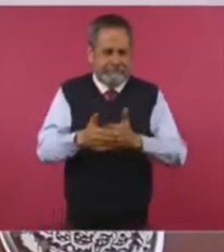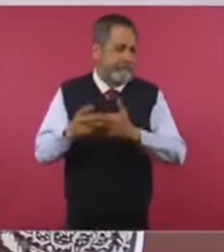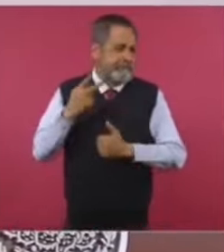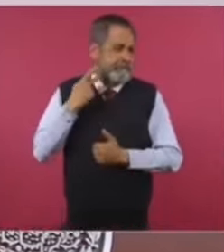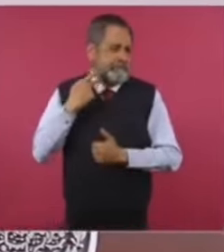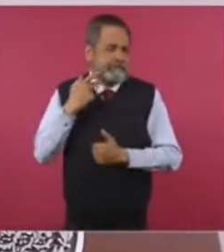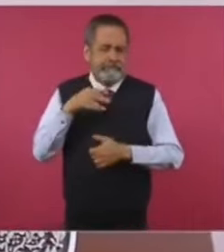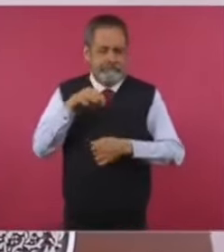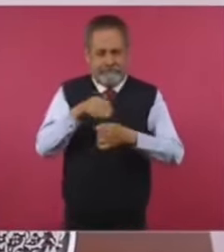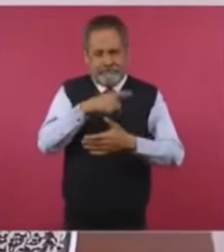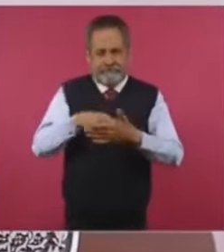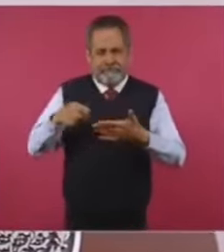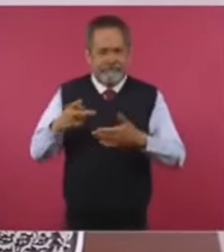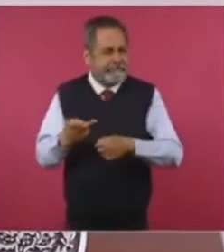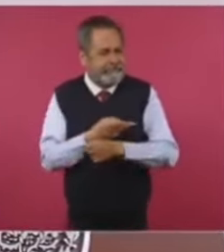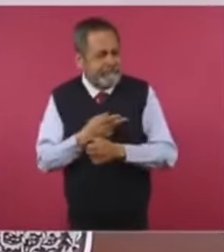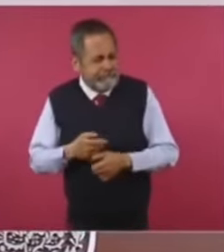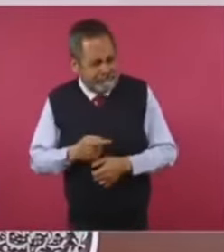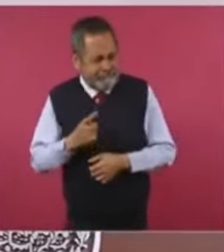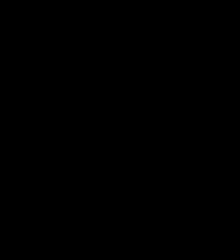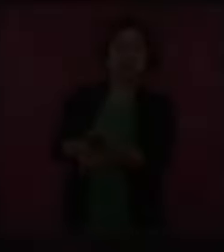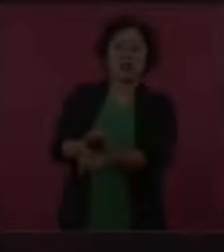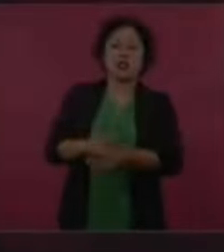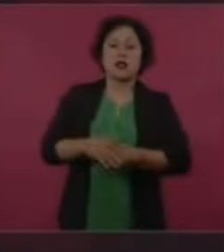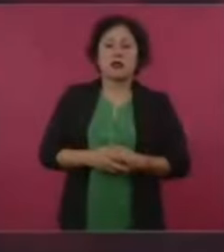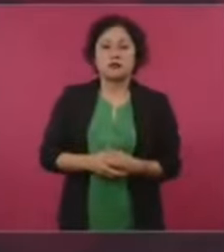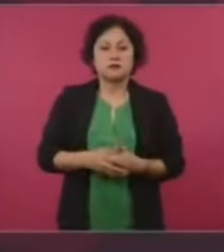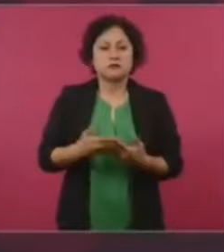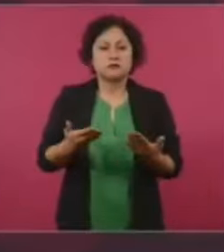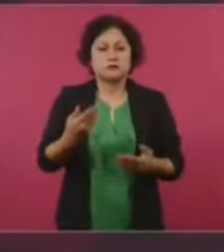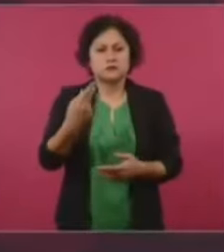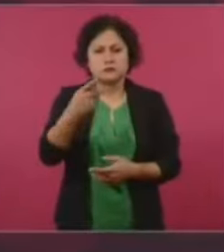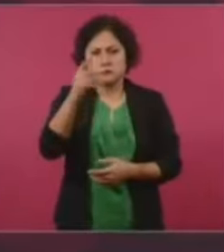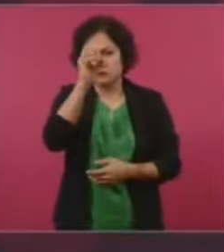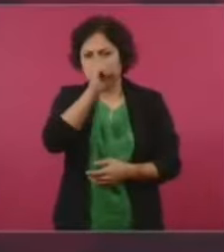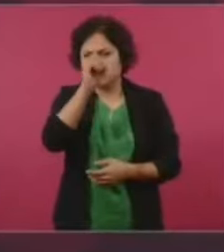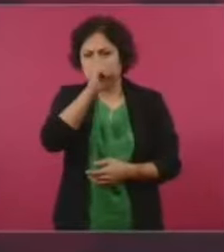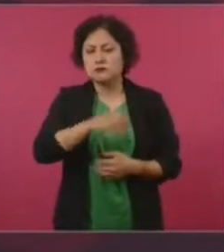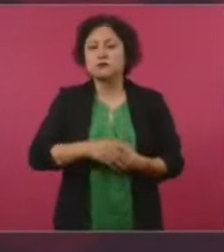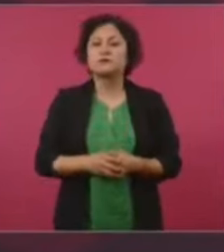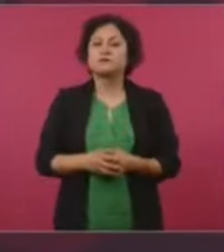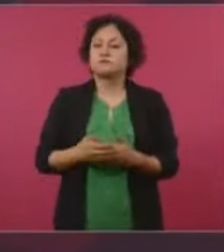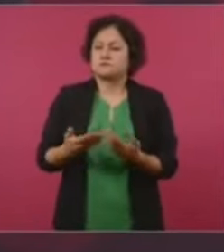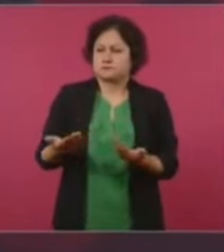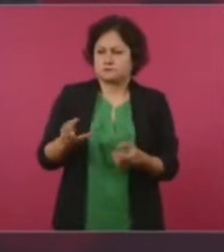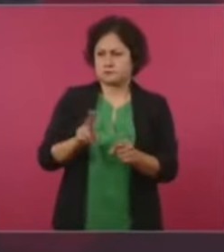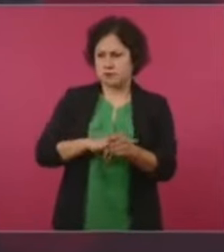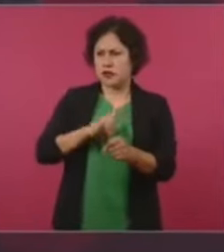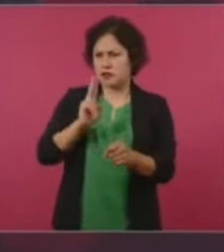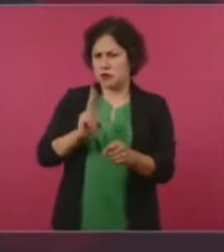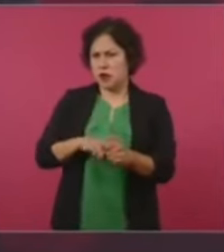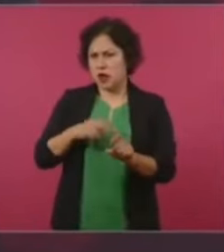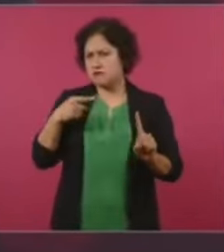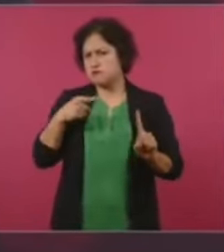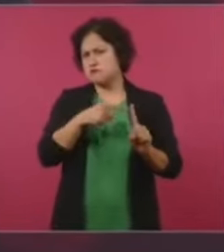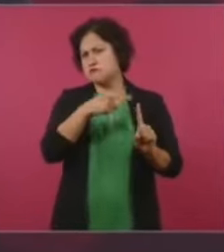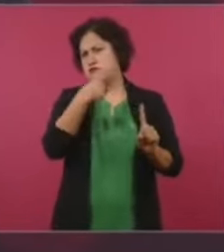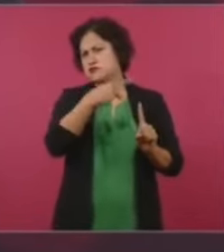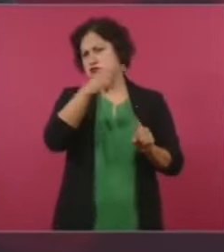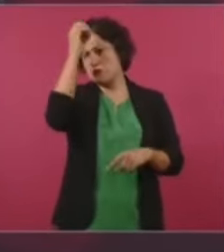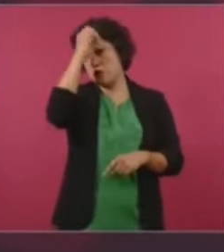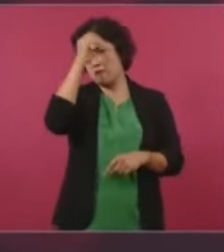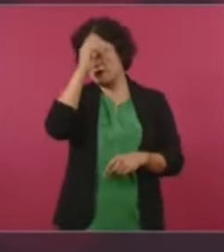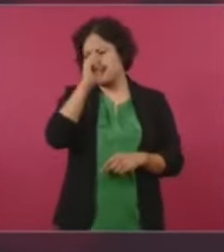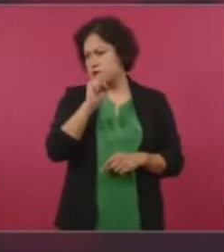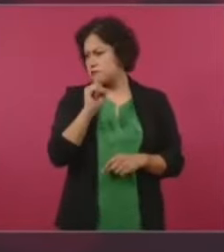políticos electorales. El presidente destaca que es crucial tener en cuenta que en tiempos de elecciones, las emociones se desbordan y la